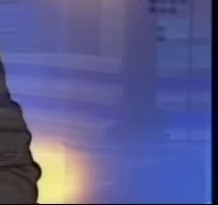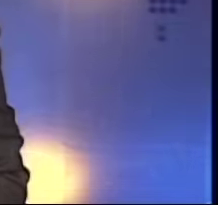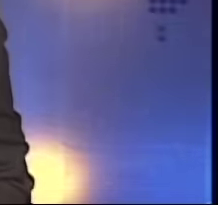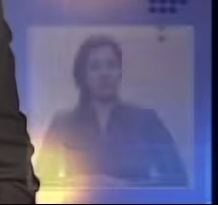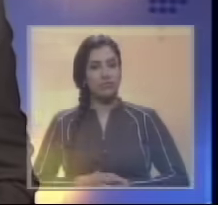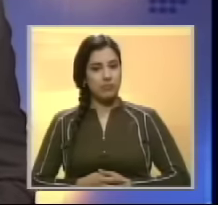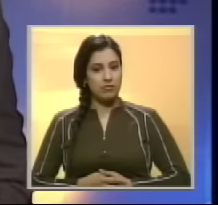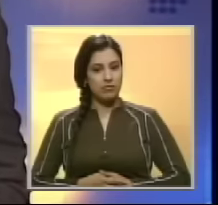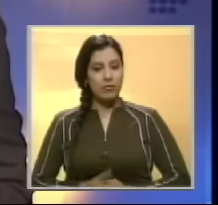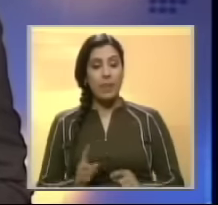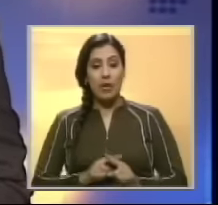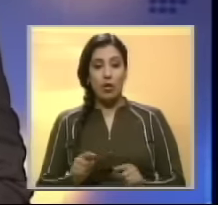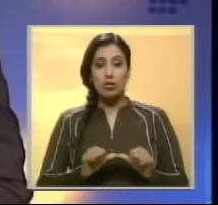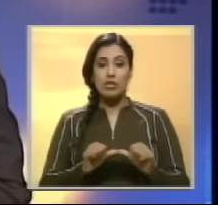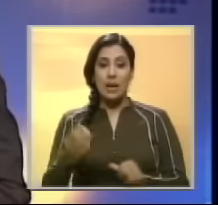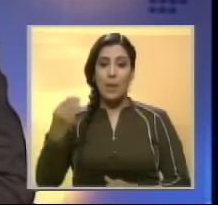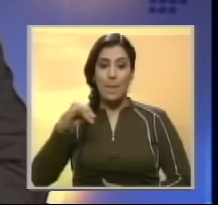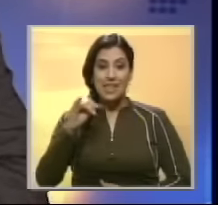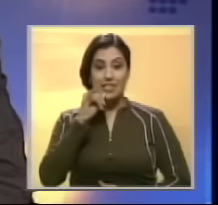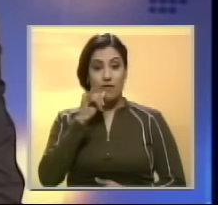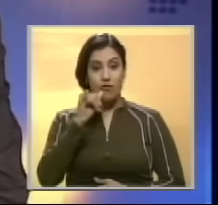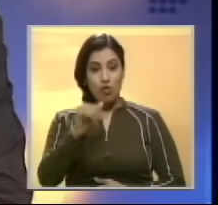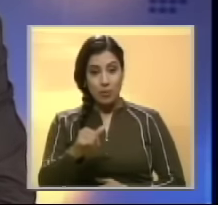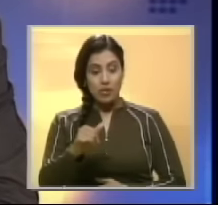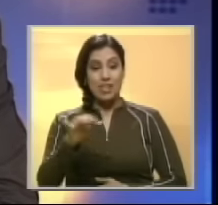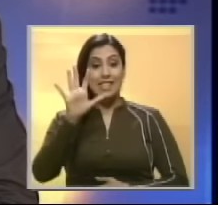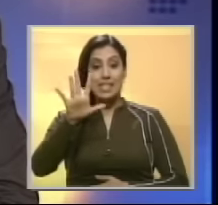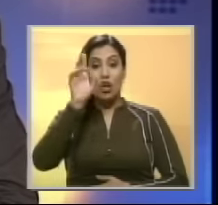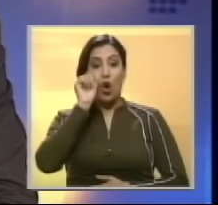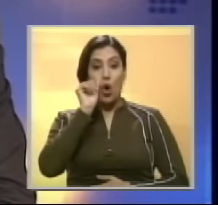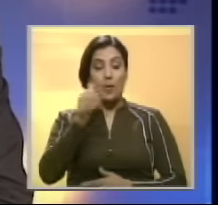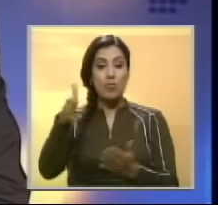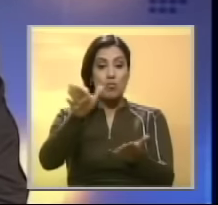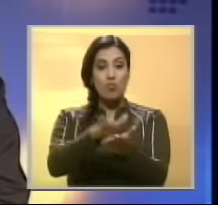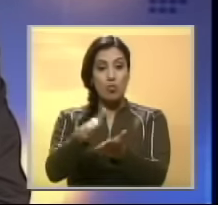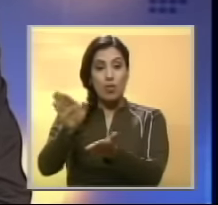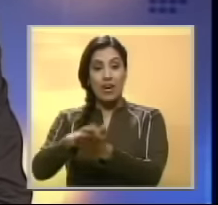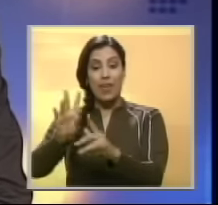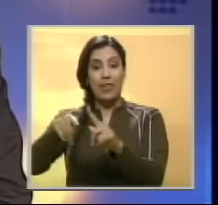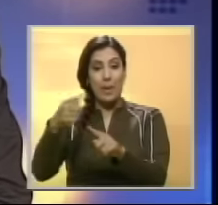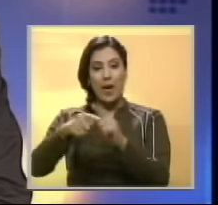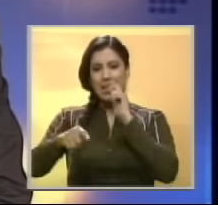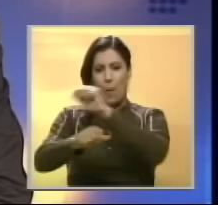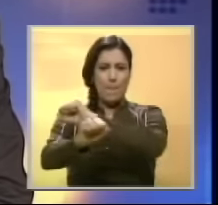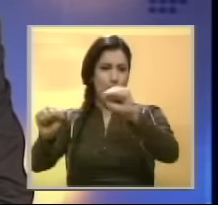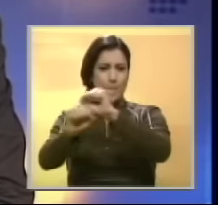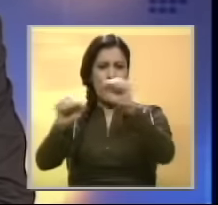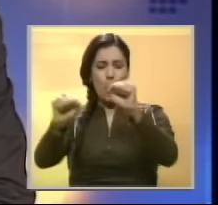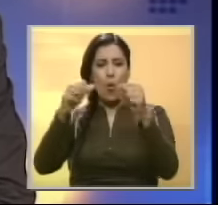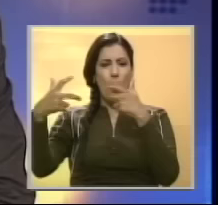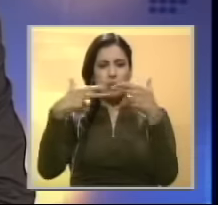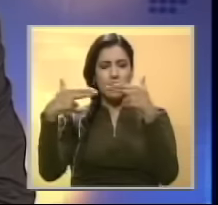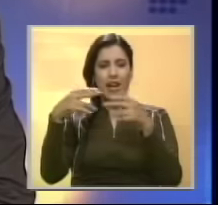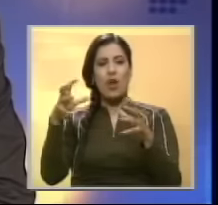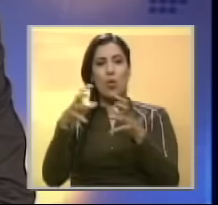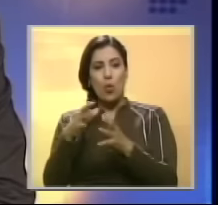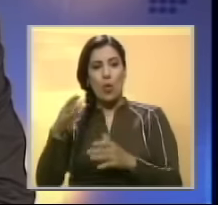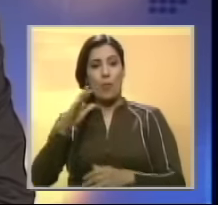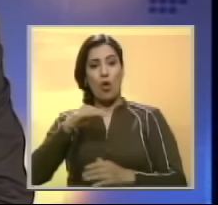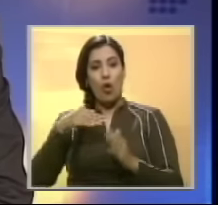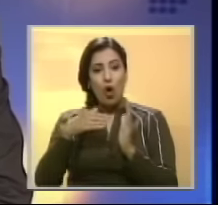información amigos continuamos con las informaciones cinco hombres murieron luego que les detonar a una granada cuando se enfrentaban a la división